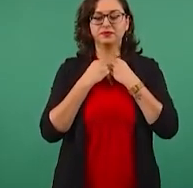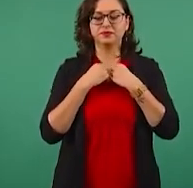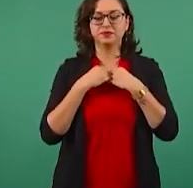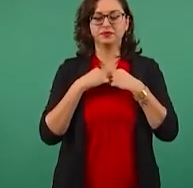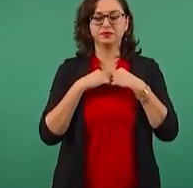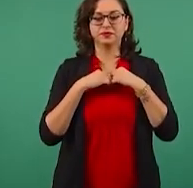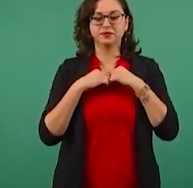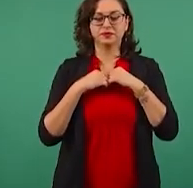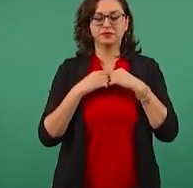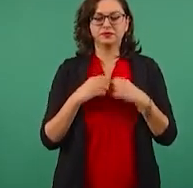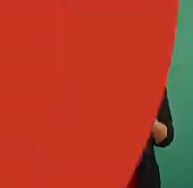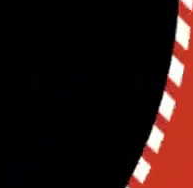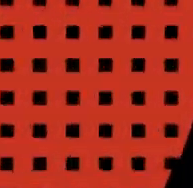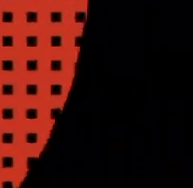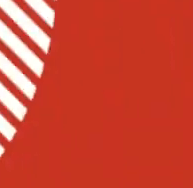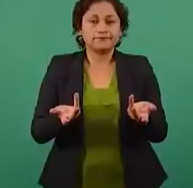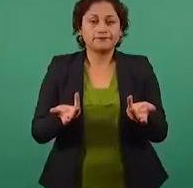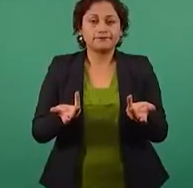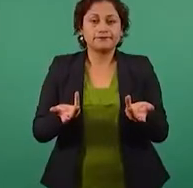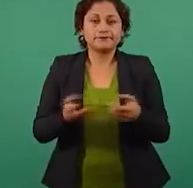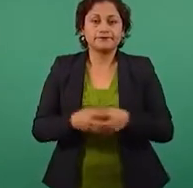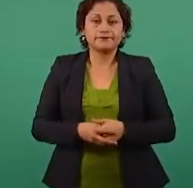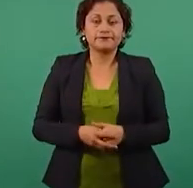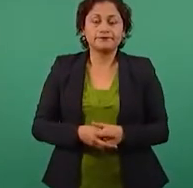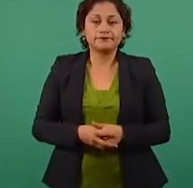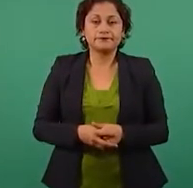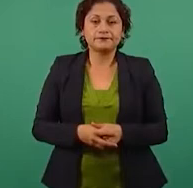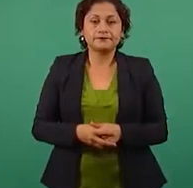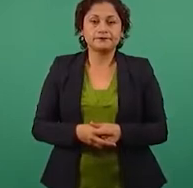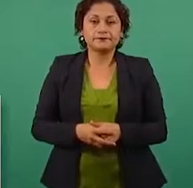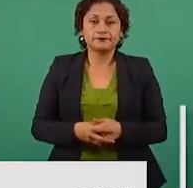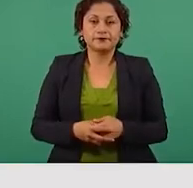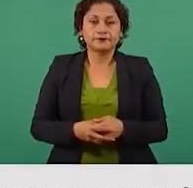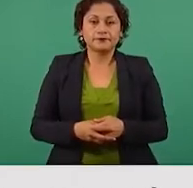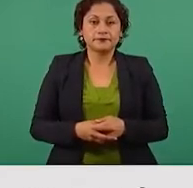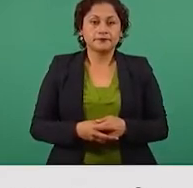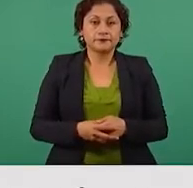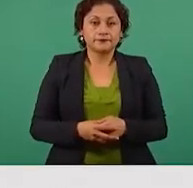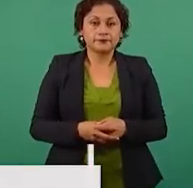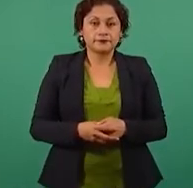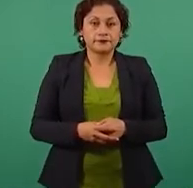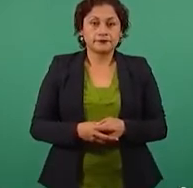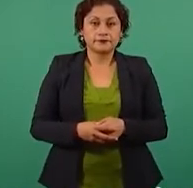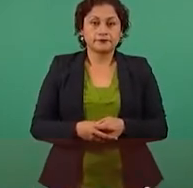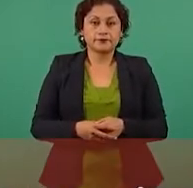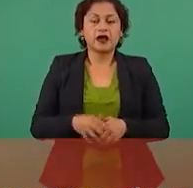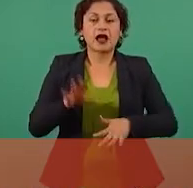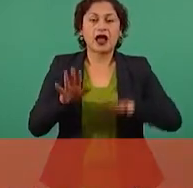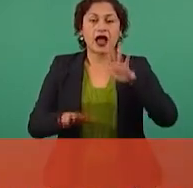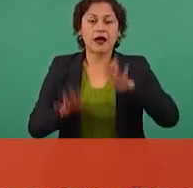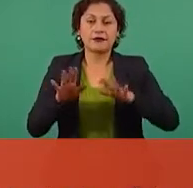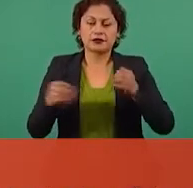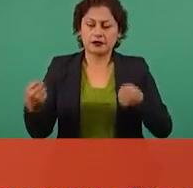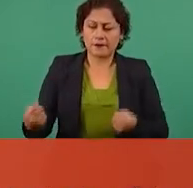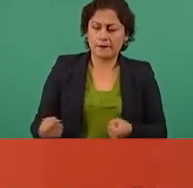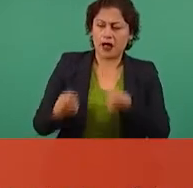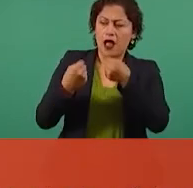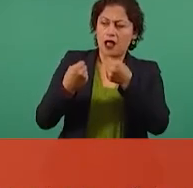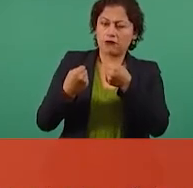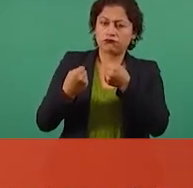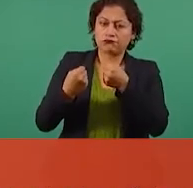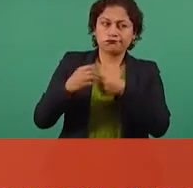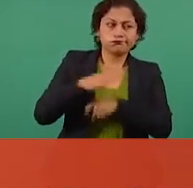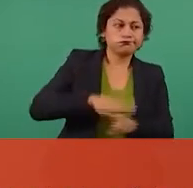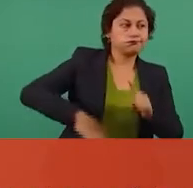Pero es válido, se opta por infundir miedo